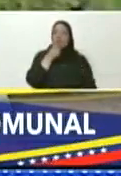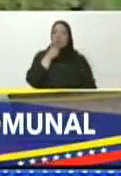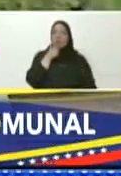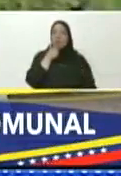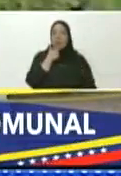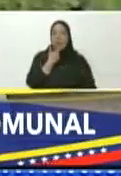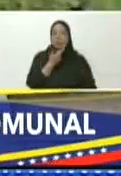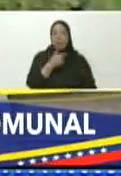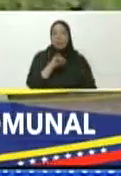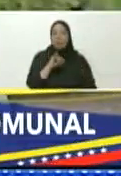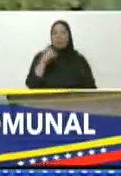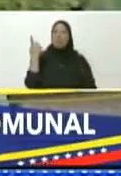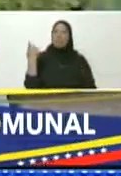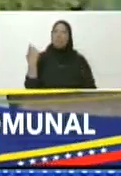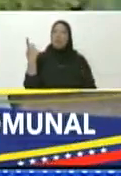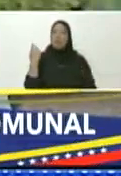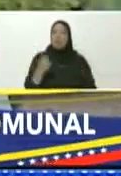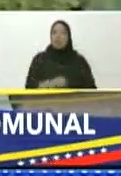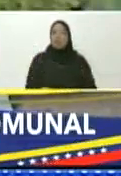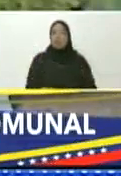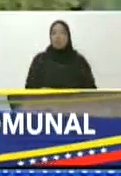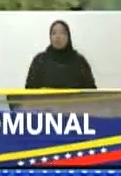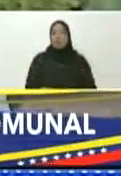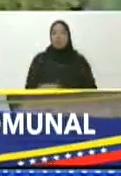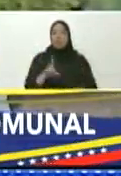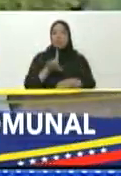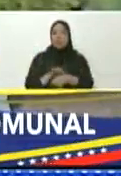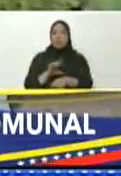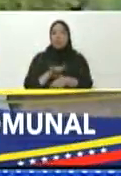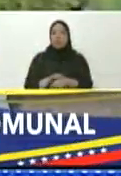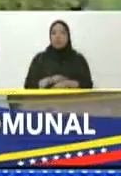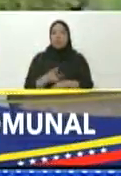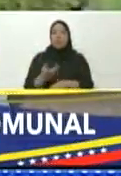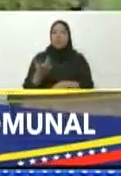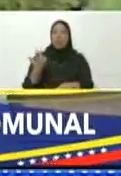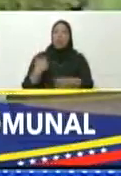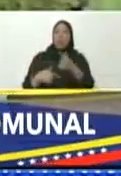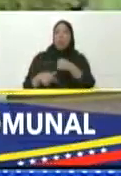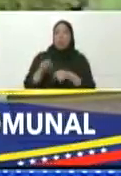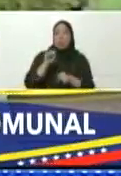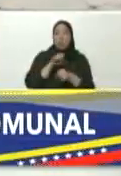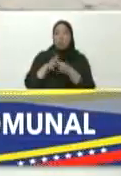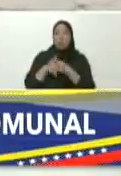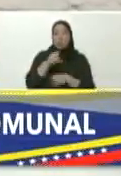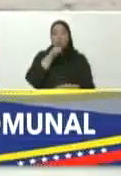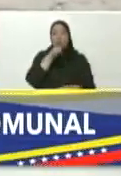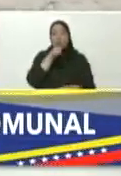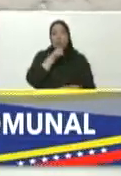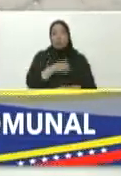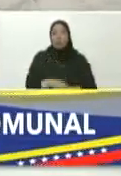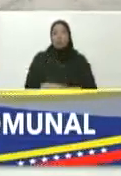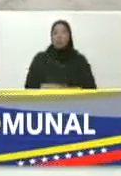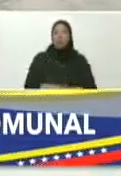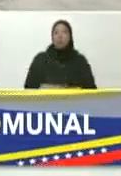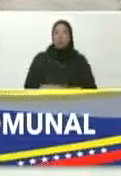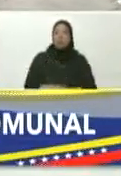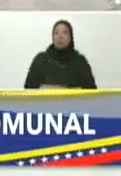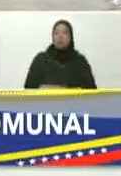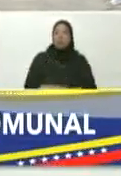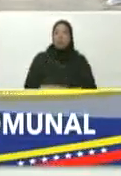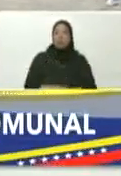Todavía falta para que haya la medicina que ya cure el coronavirus y no sea un riesgo.